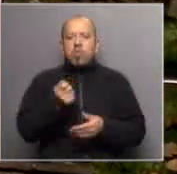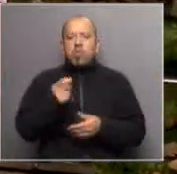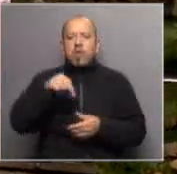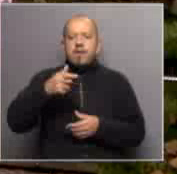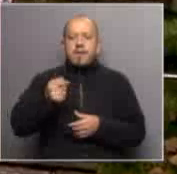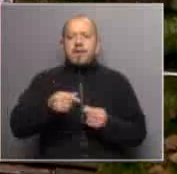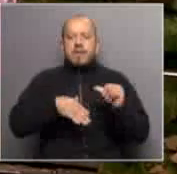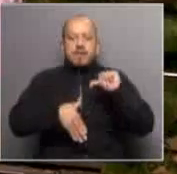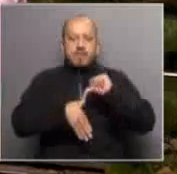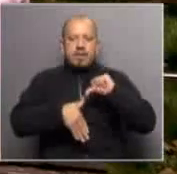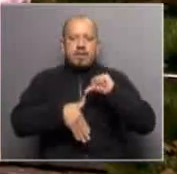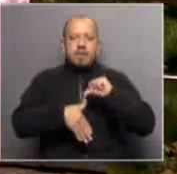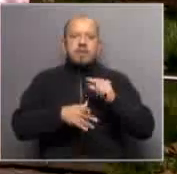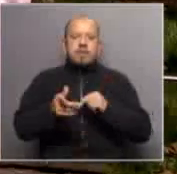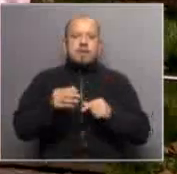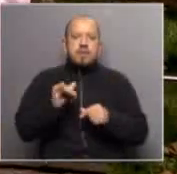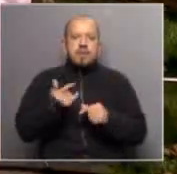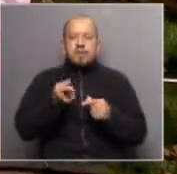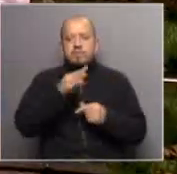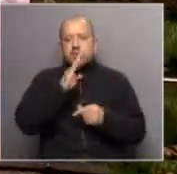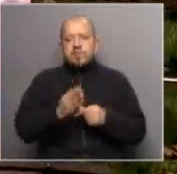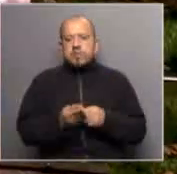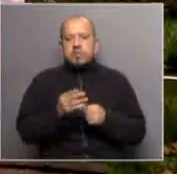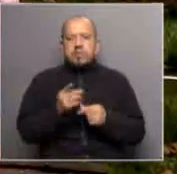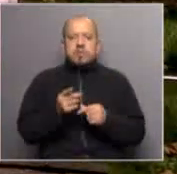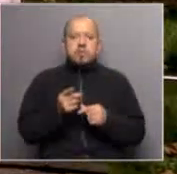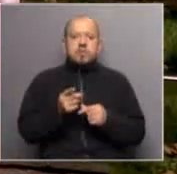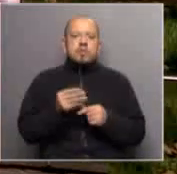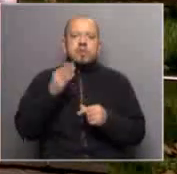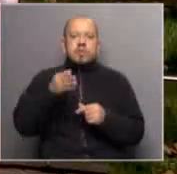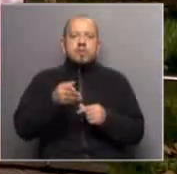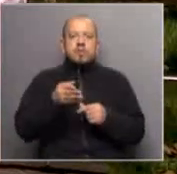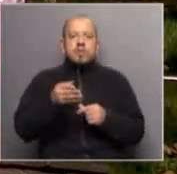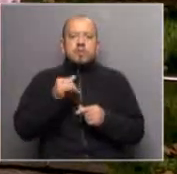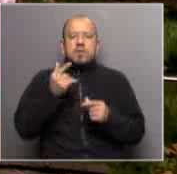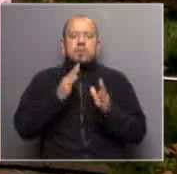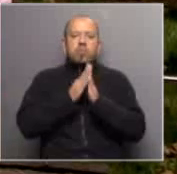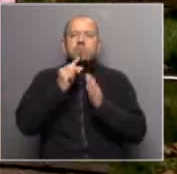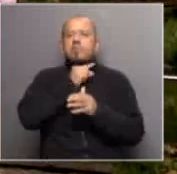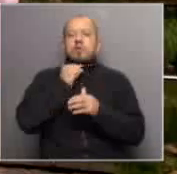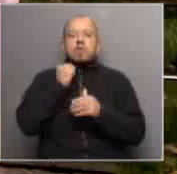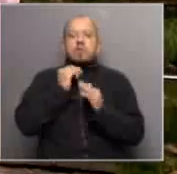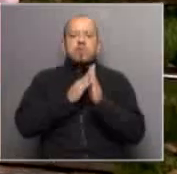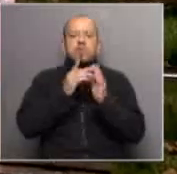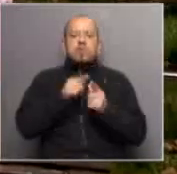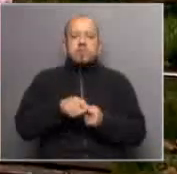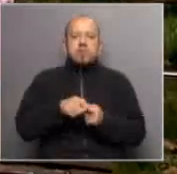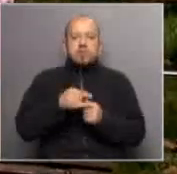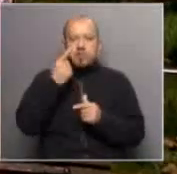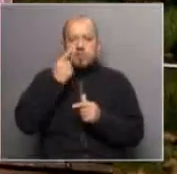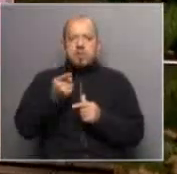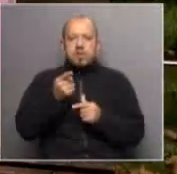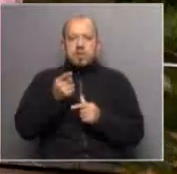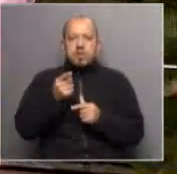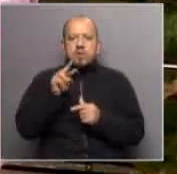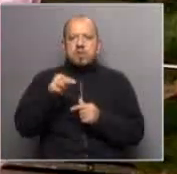Juana de América. Era un personaje ella misma, ¿no? Y entonces va, Juana era muy católica, y lo invita a ver misa. Y se van a